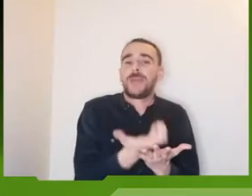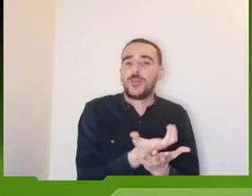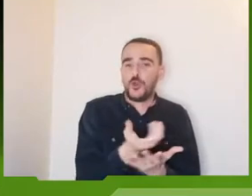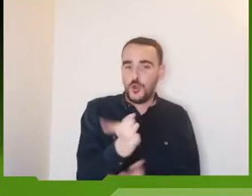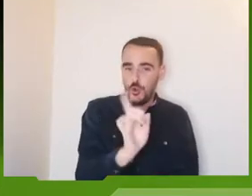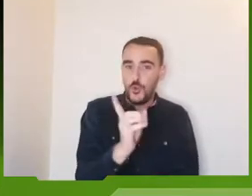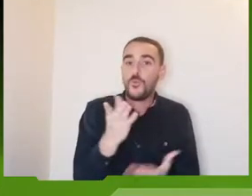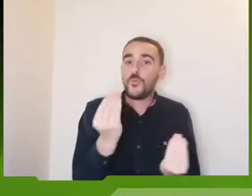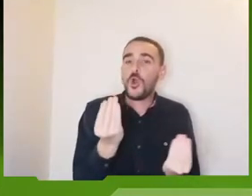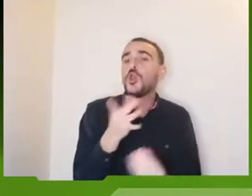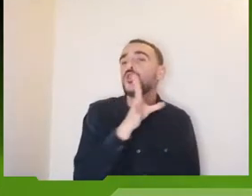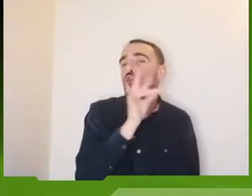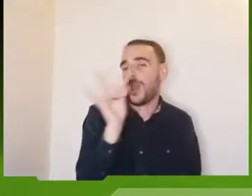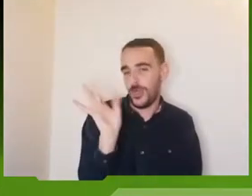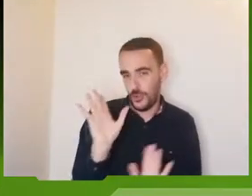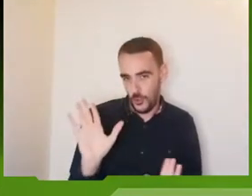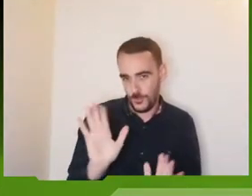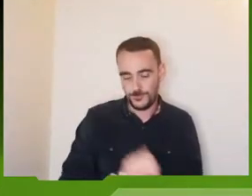doradito.